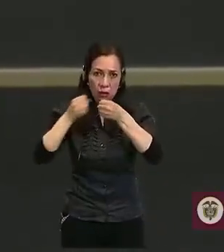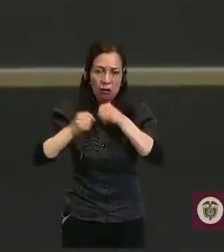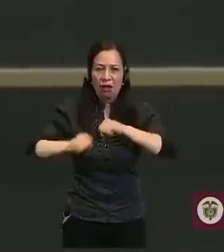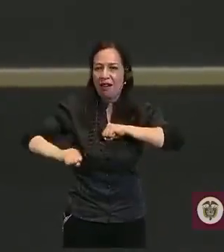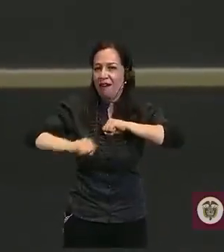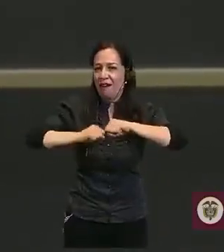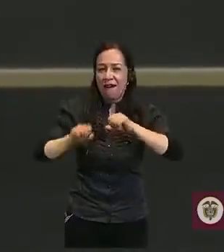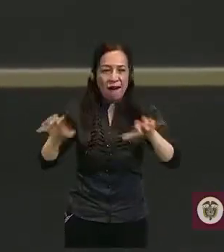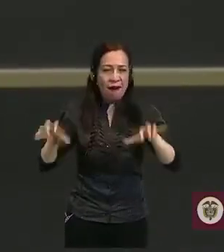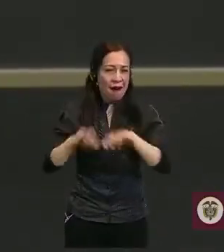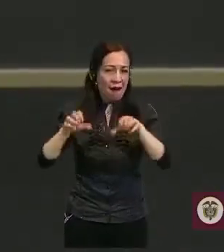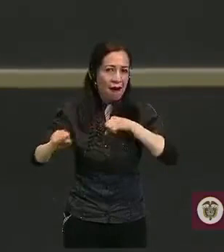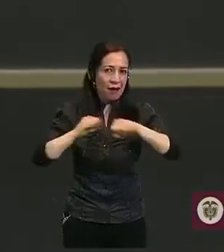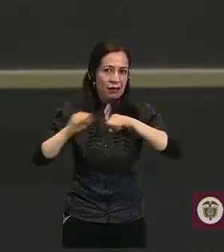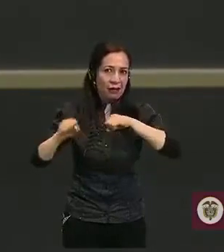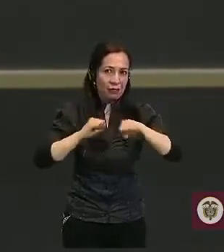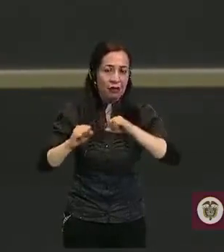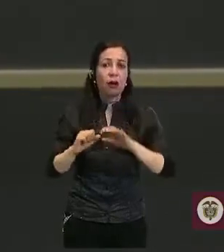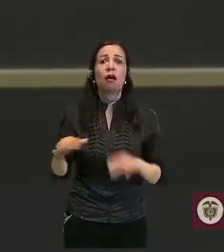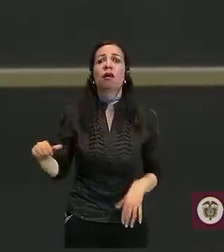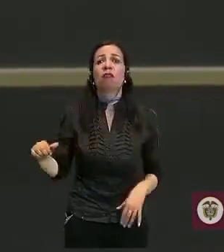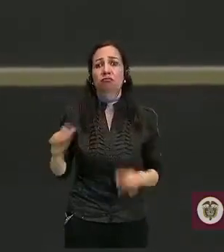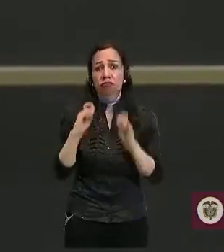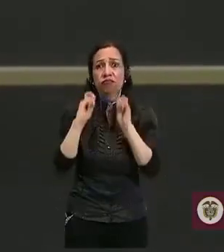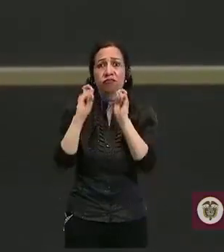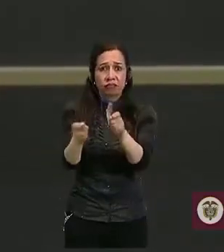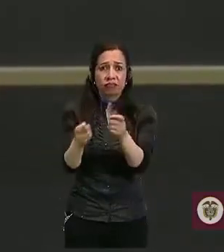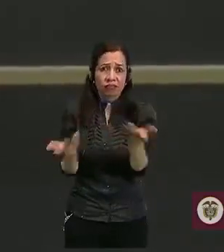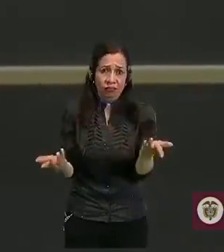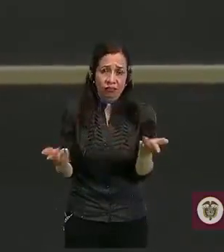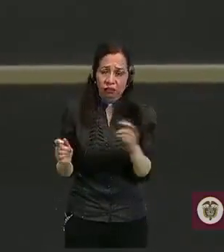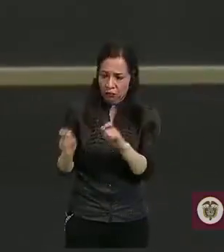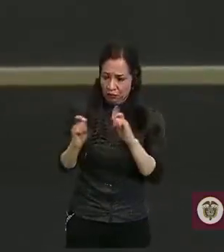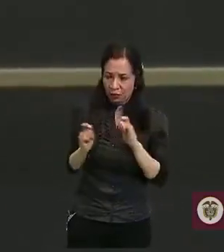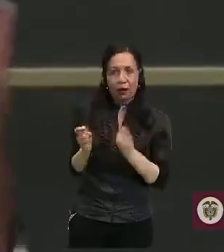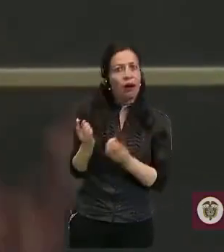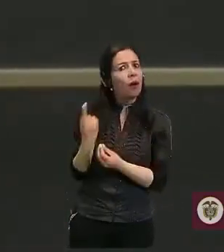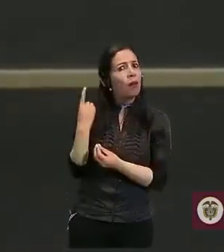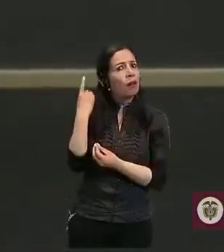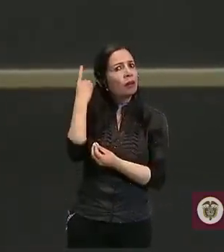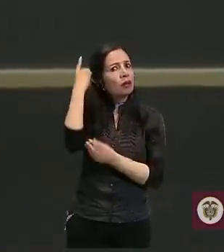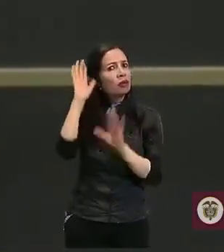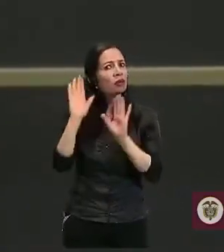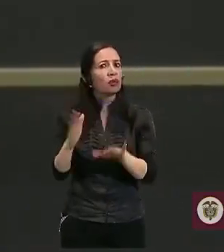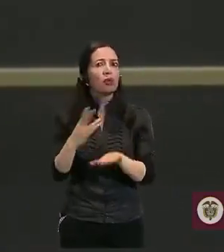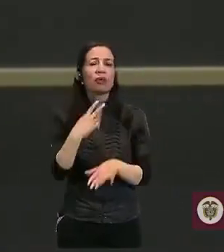activista también tenía un rol, y un rol político también desde la voz,